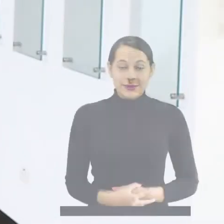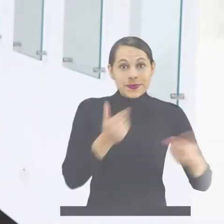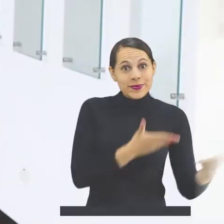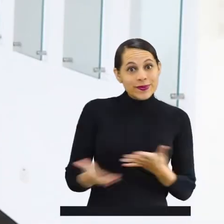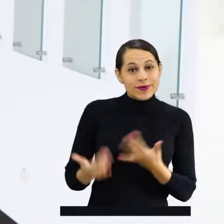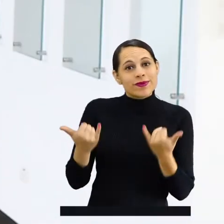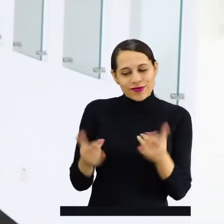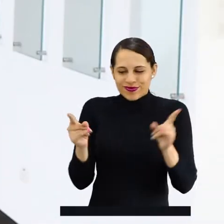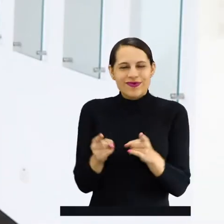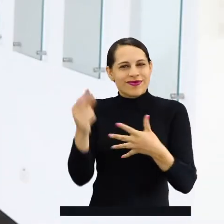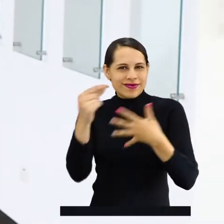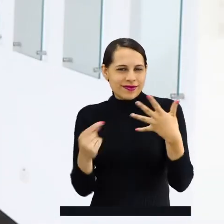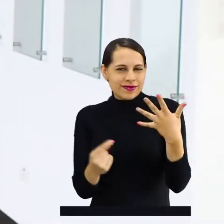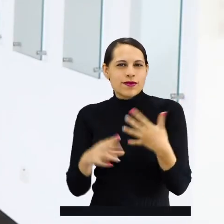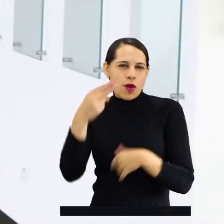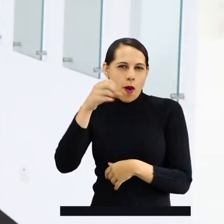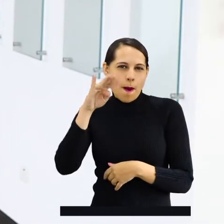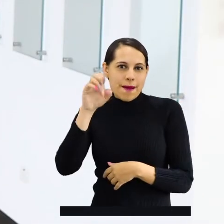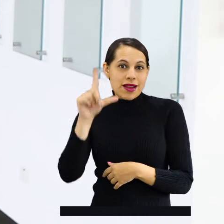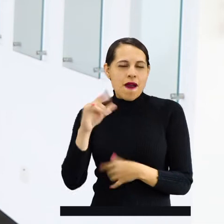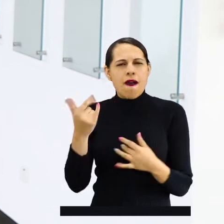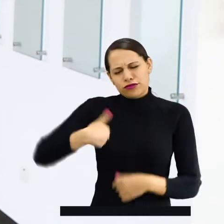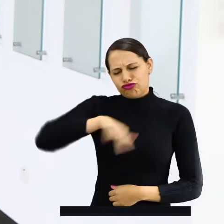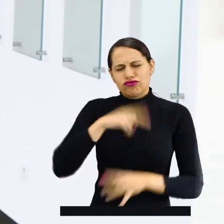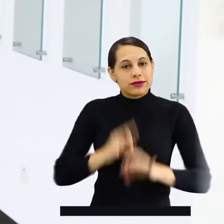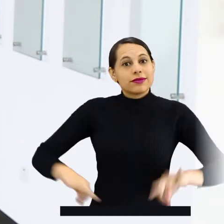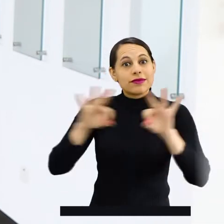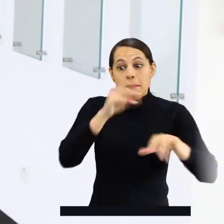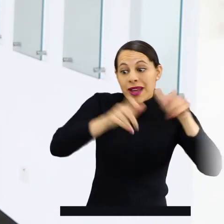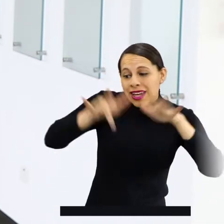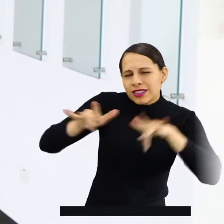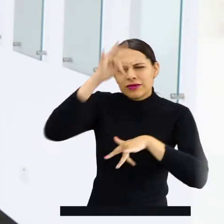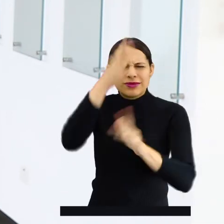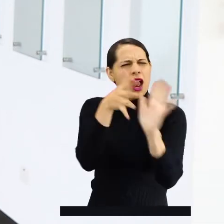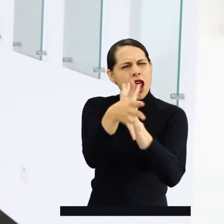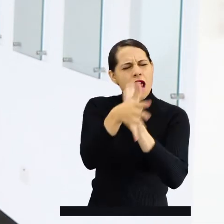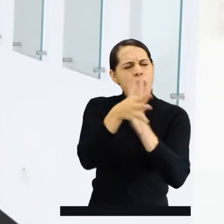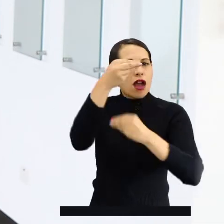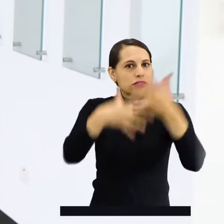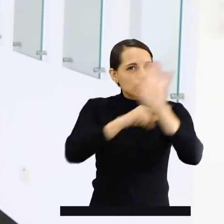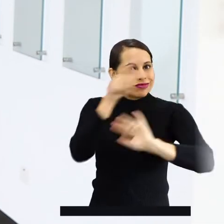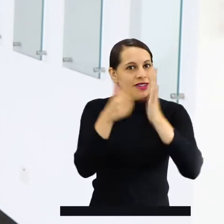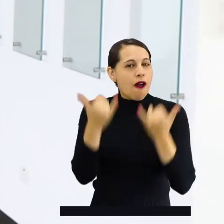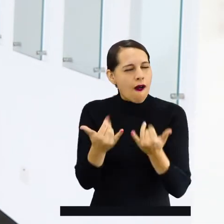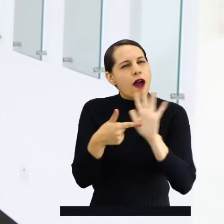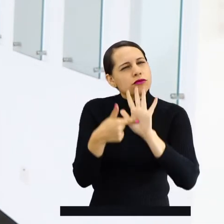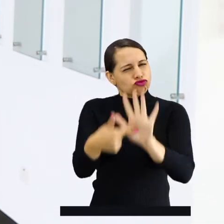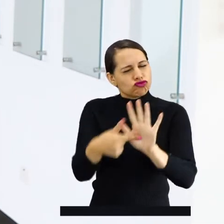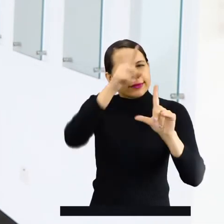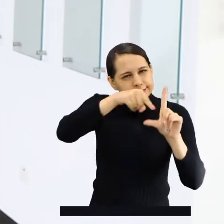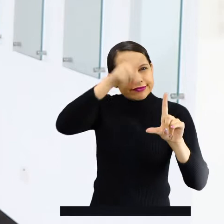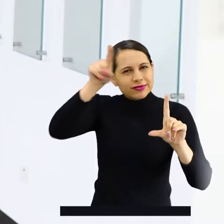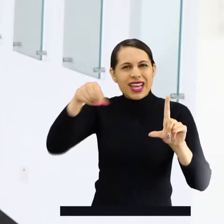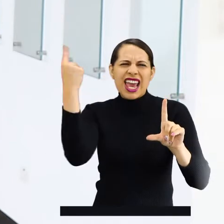Bienvenidos a esta emisión de Cápsulas de lo Mil. Para nosotros es importante mantener a nuestros usuarios informados. Por eso les presentamos las